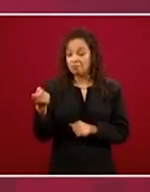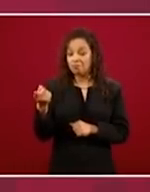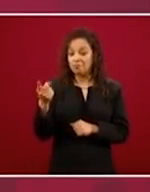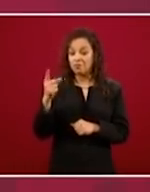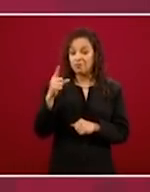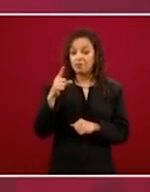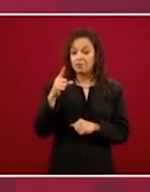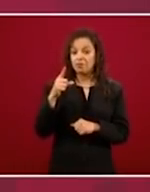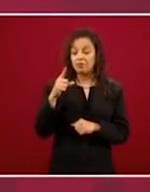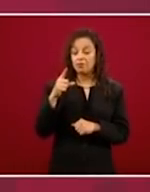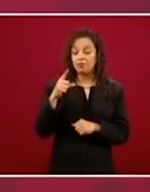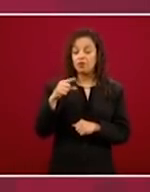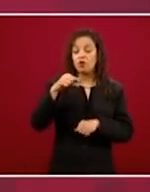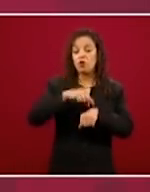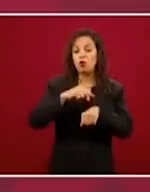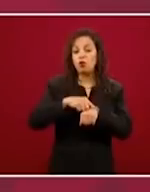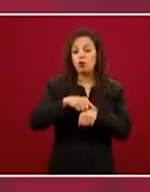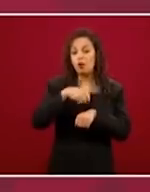pediatras